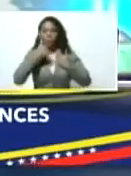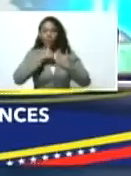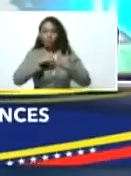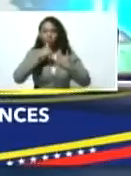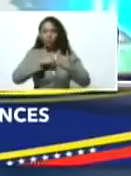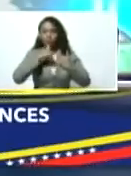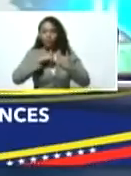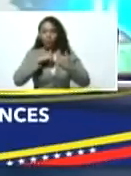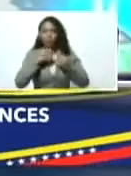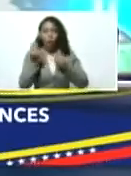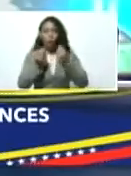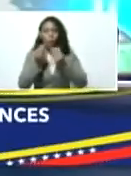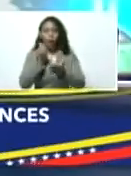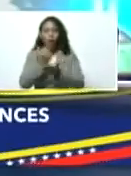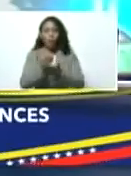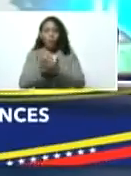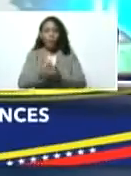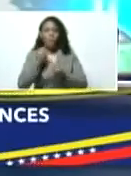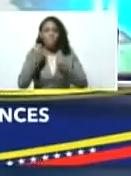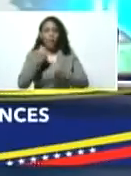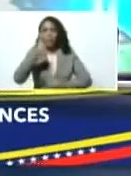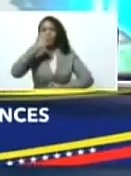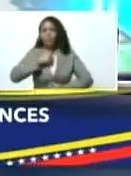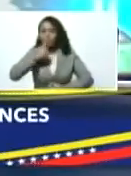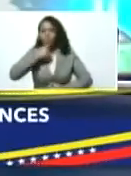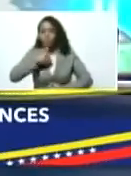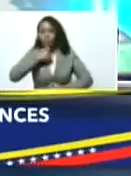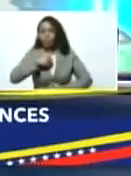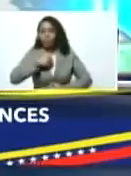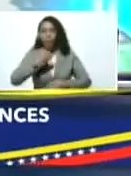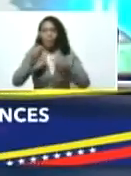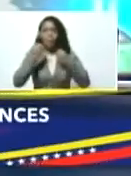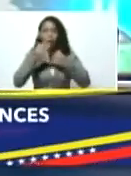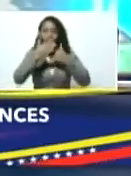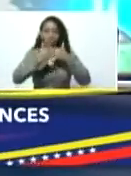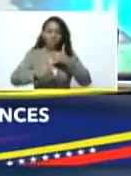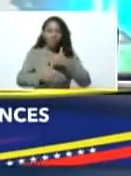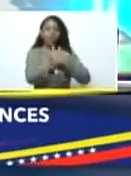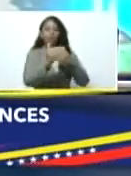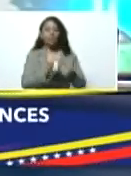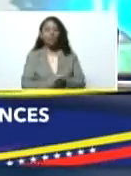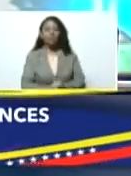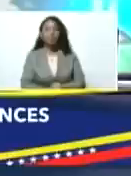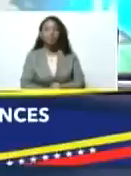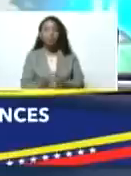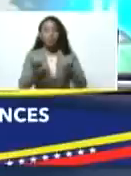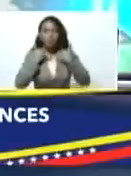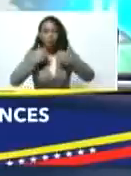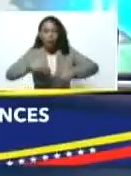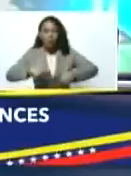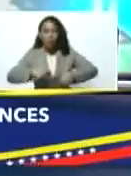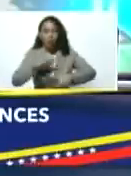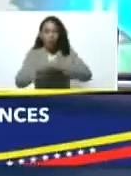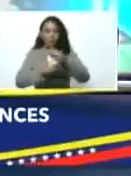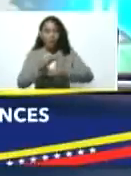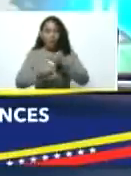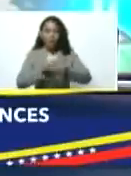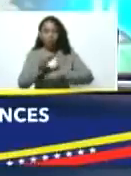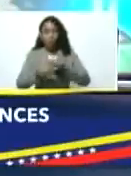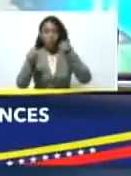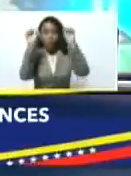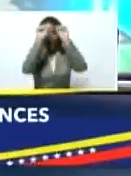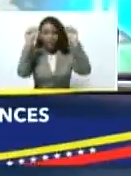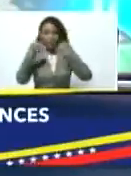economía, para sostenerse, para avanzar, vaya generando en el